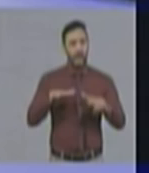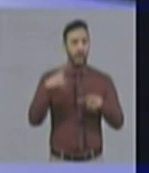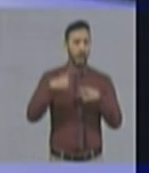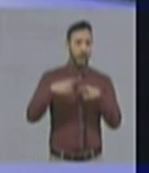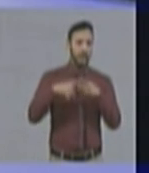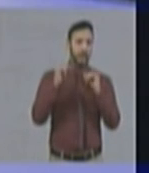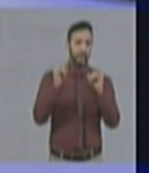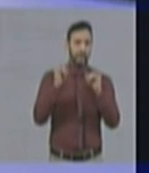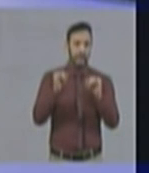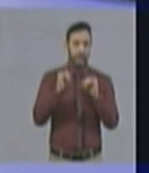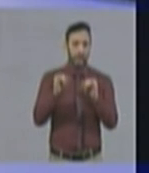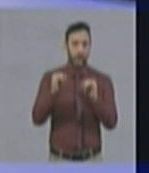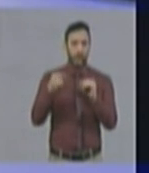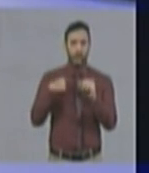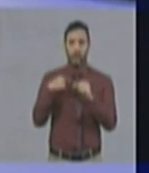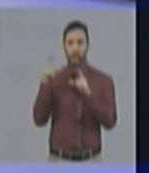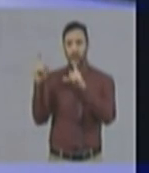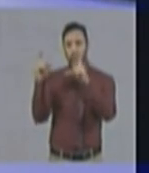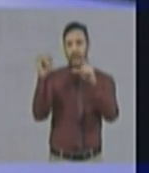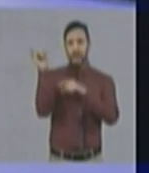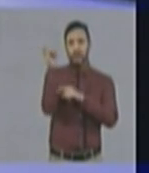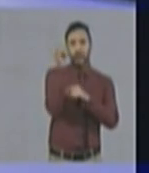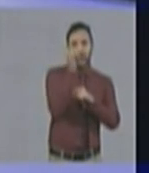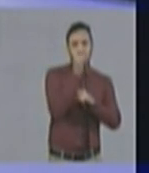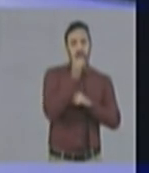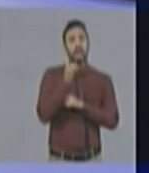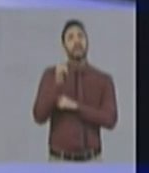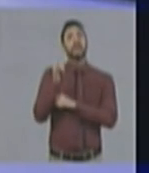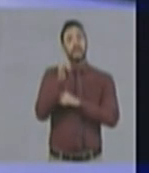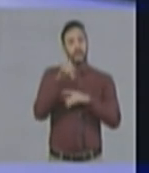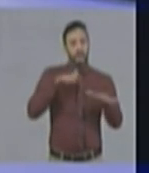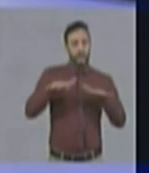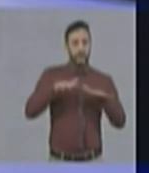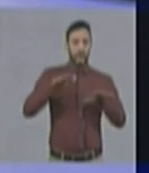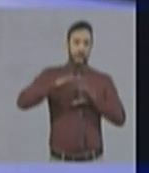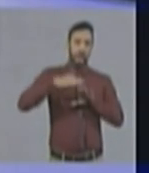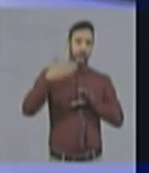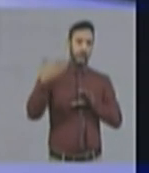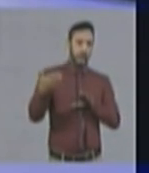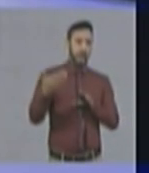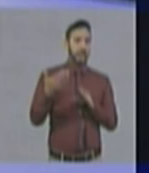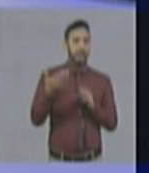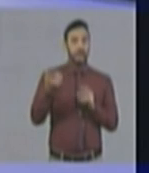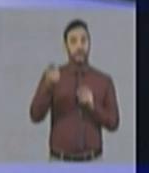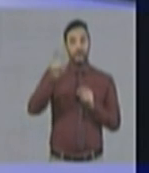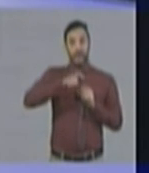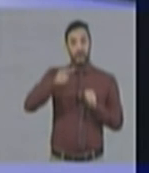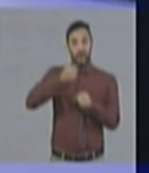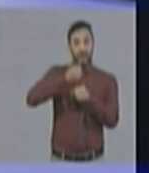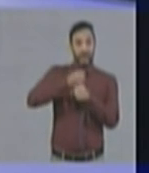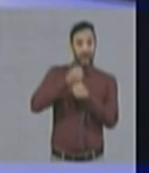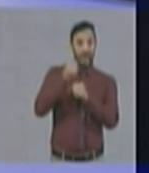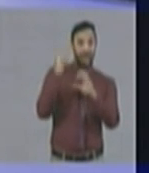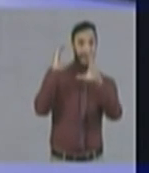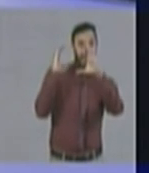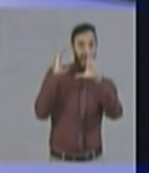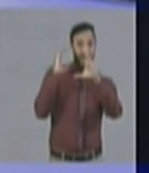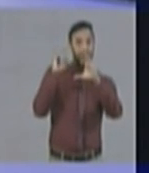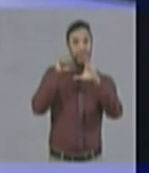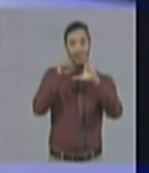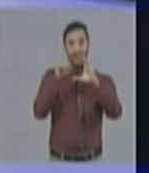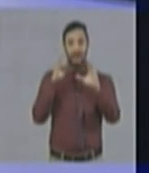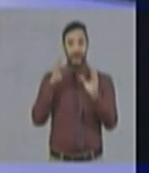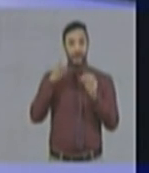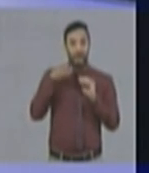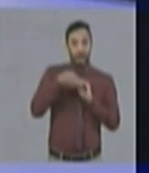imágenes que hemos logrado captar. Destacar el trabajo de nuestro equipo de camarógrafos, que realmente estuvieron allí dentro de